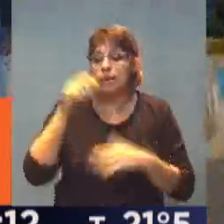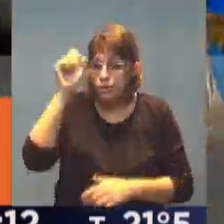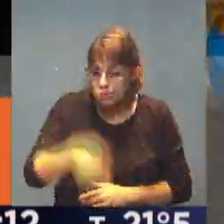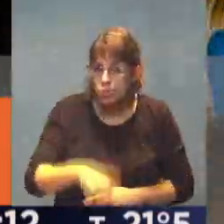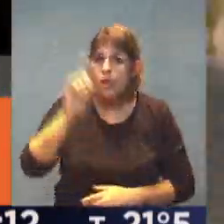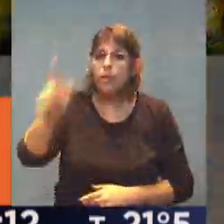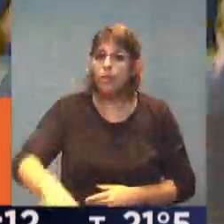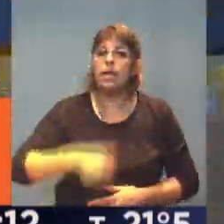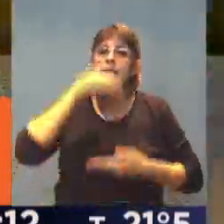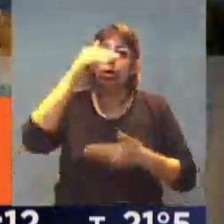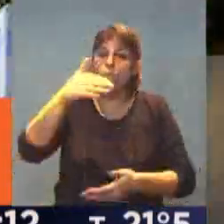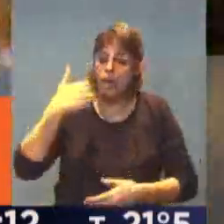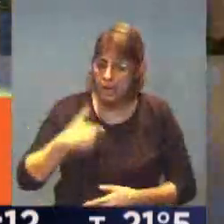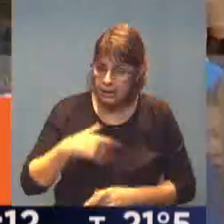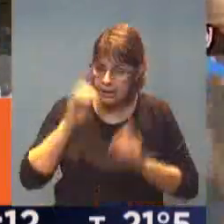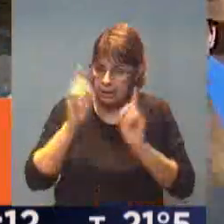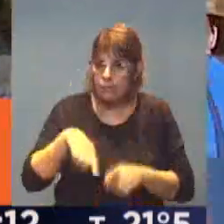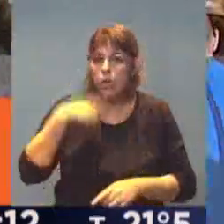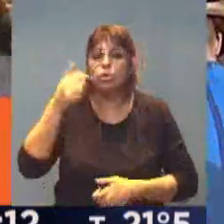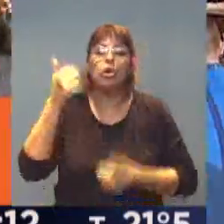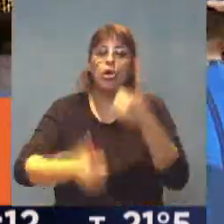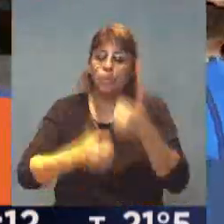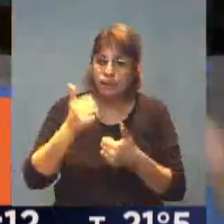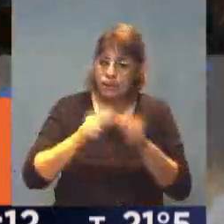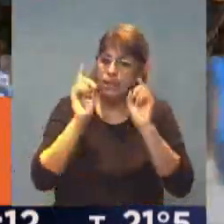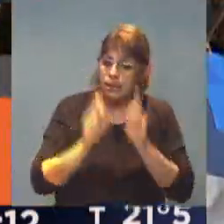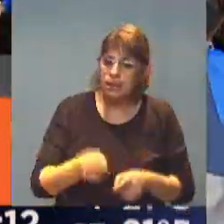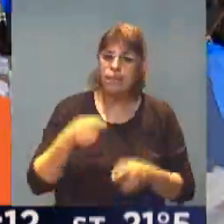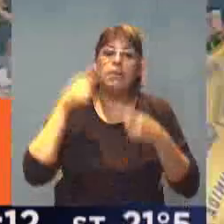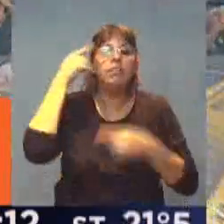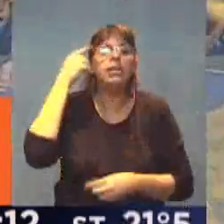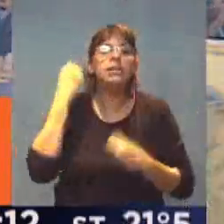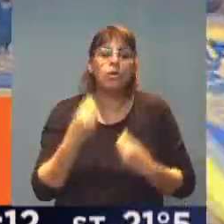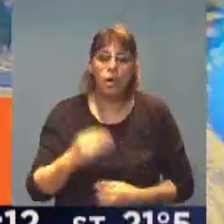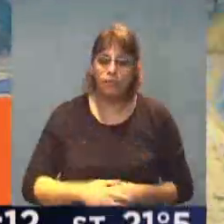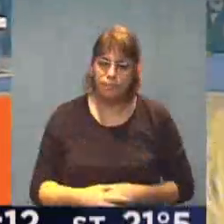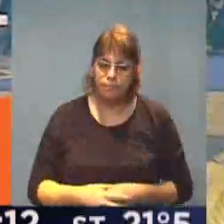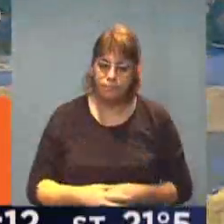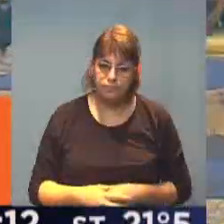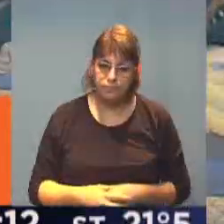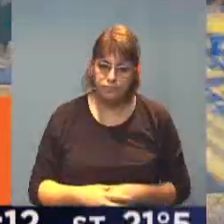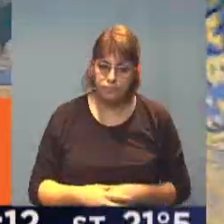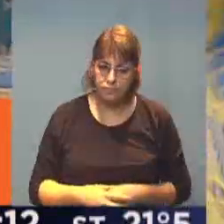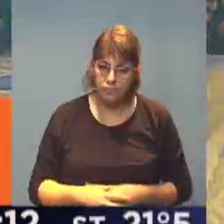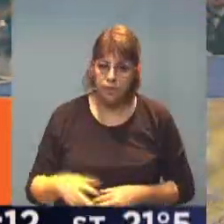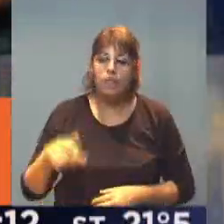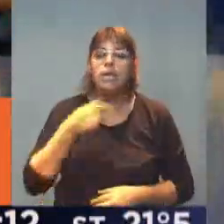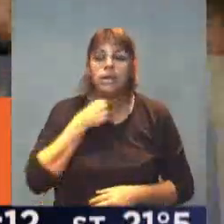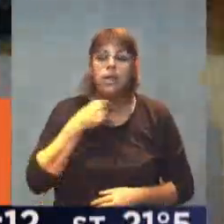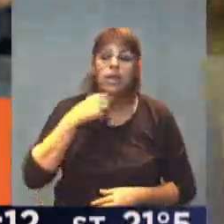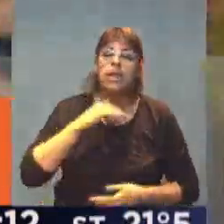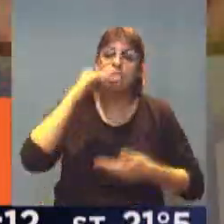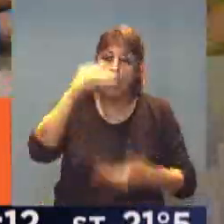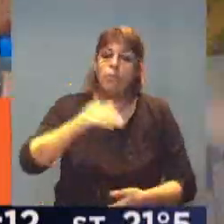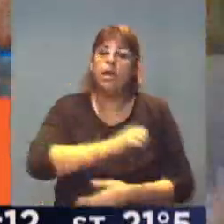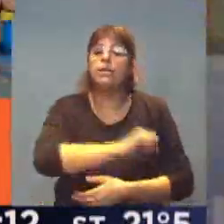Copa Argentina, el próximo torneo, sino fundamentalmente la búsqueda que es la Copa Libertadores